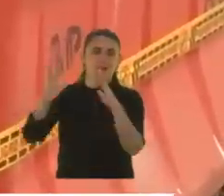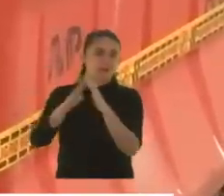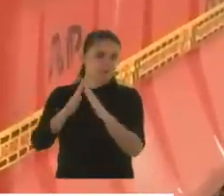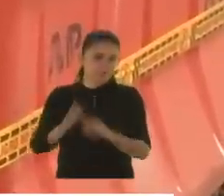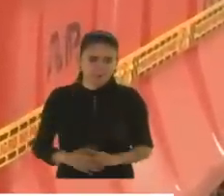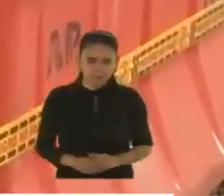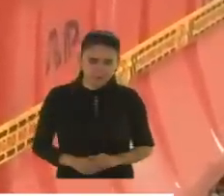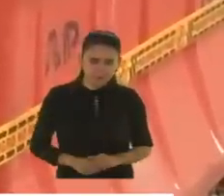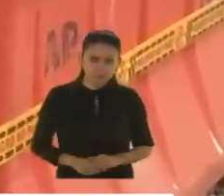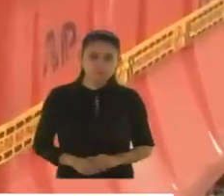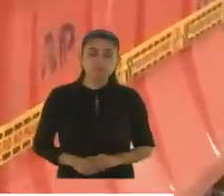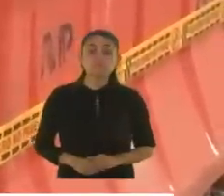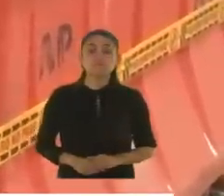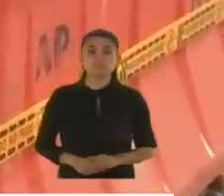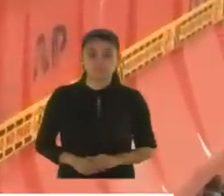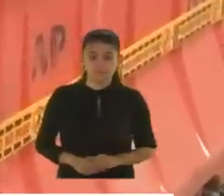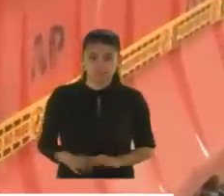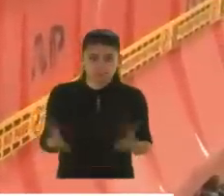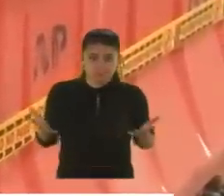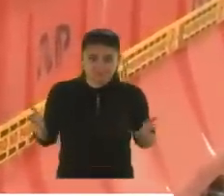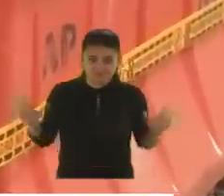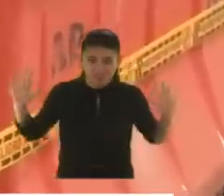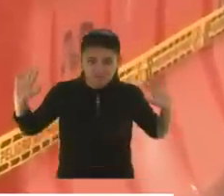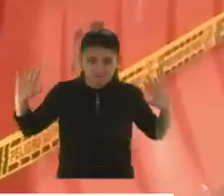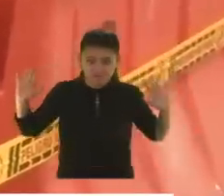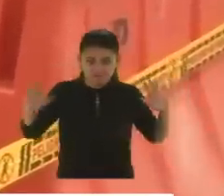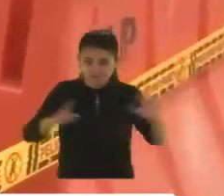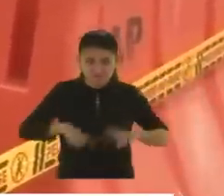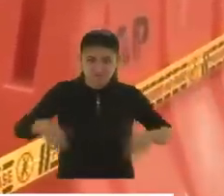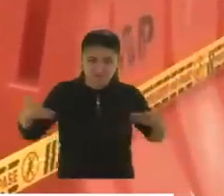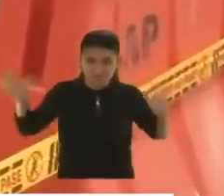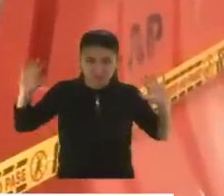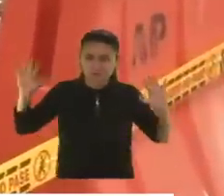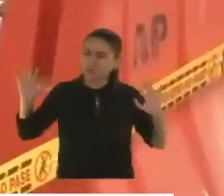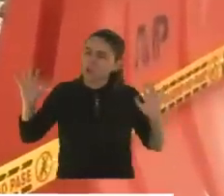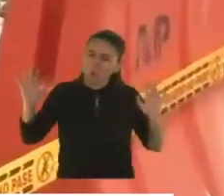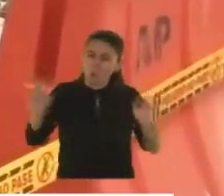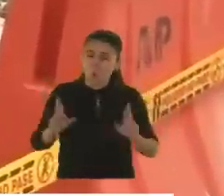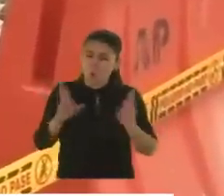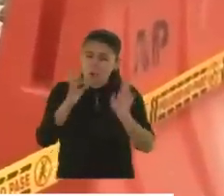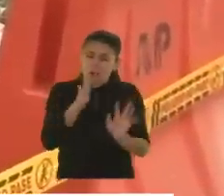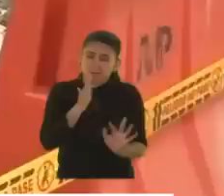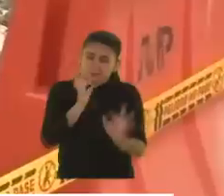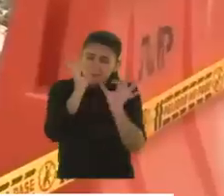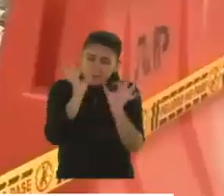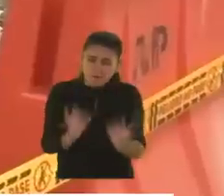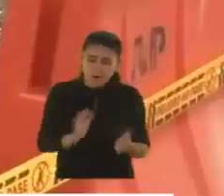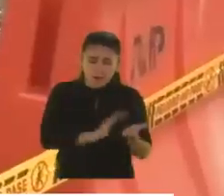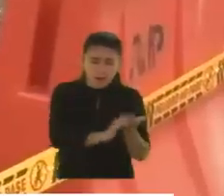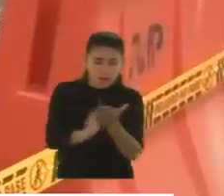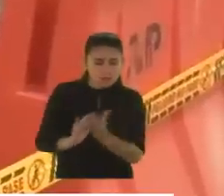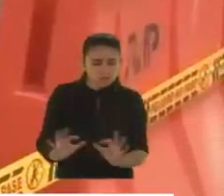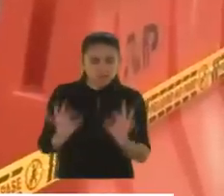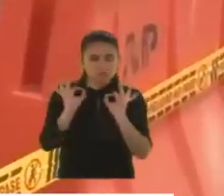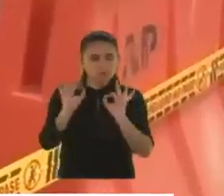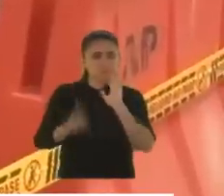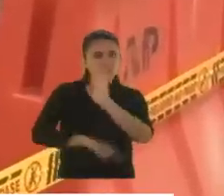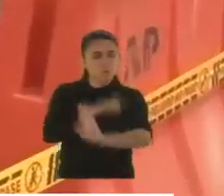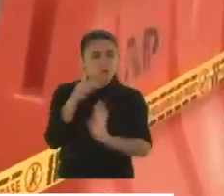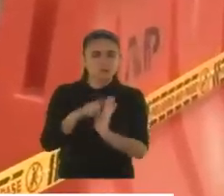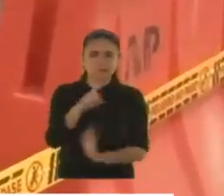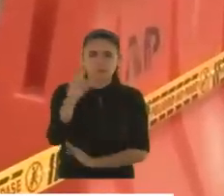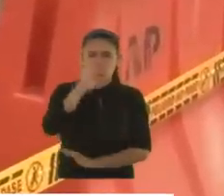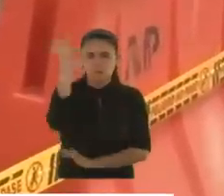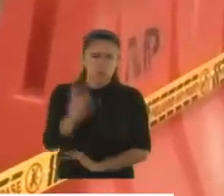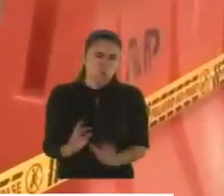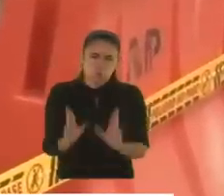Por supuesto, aquí no termina todo, todavía falta que de verdad terminen de adecuar la vía completamente,